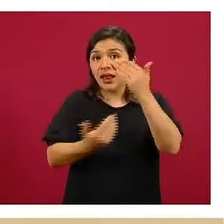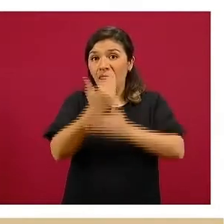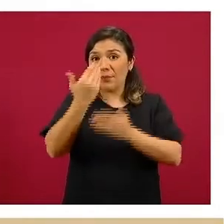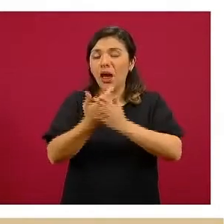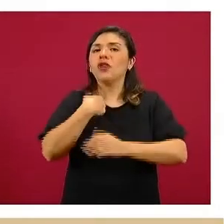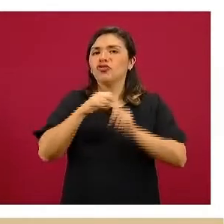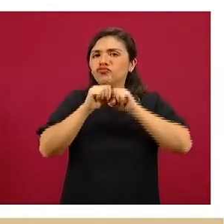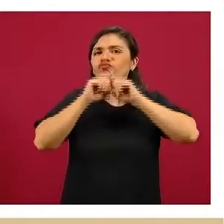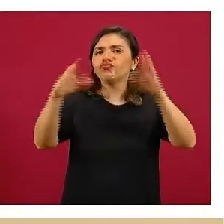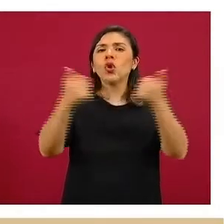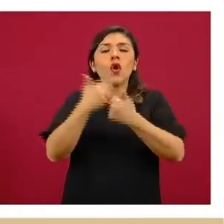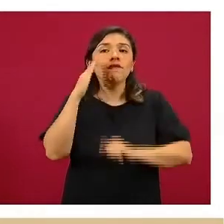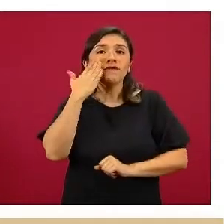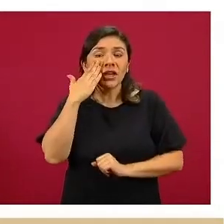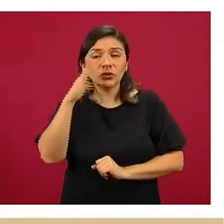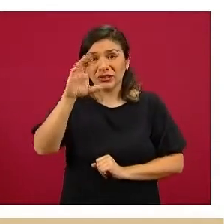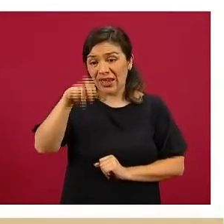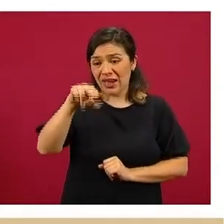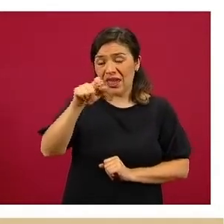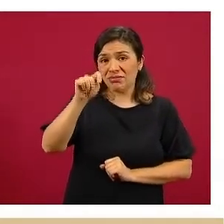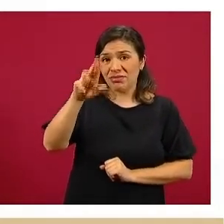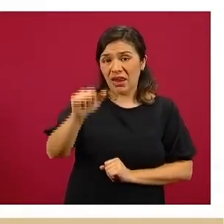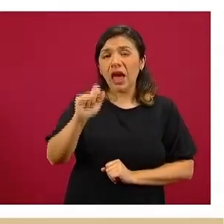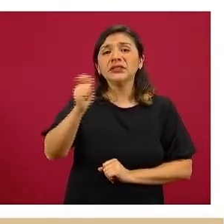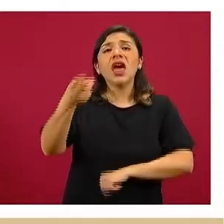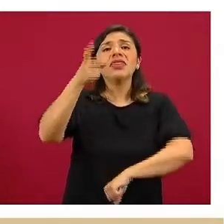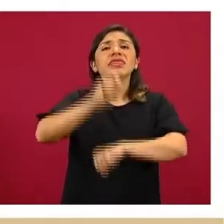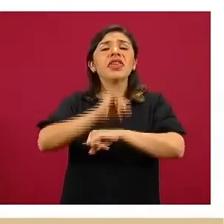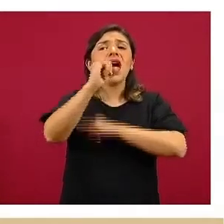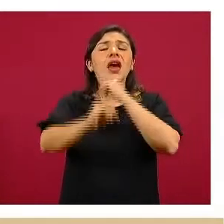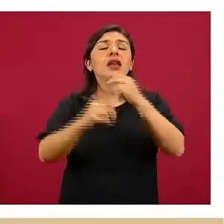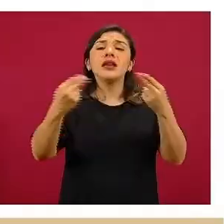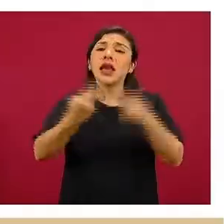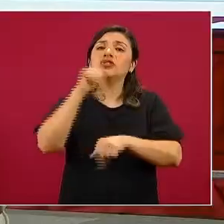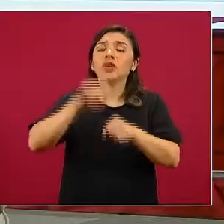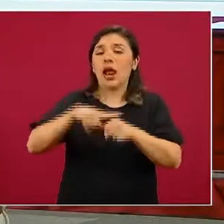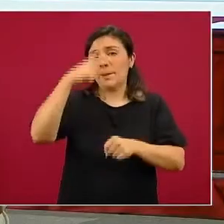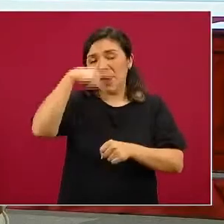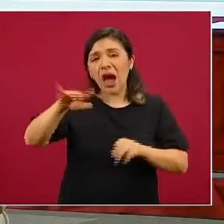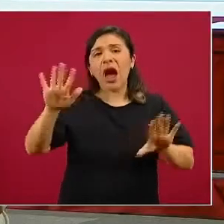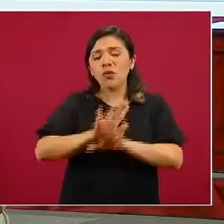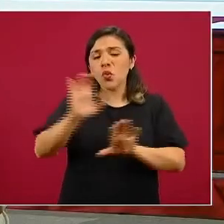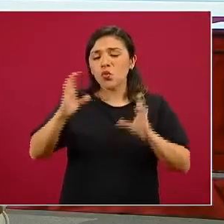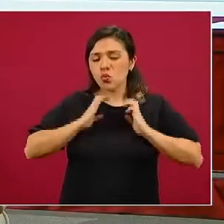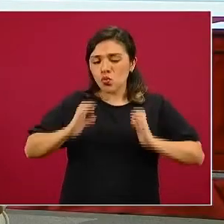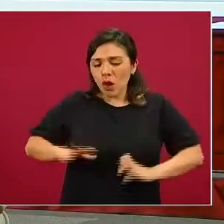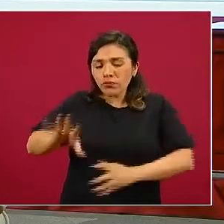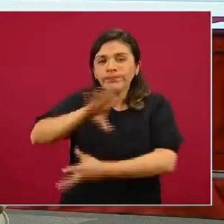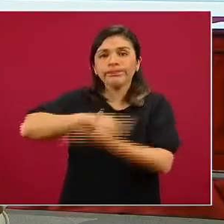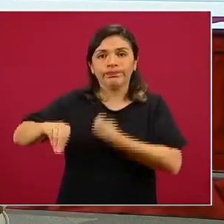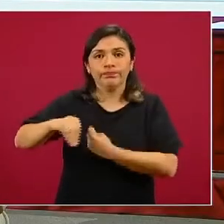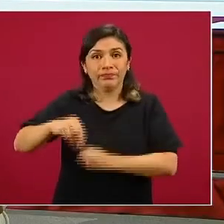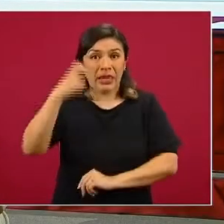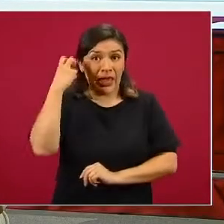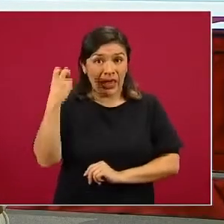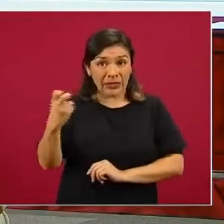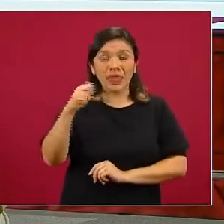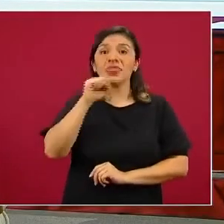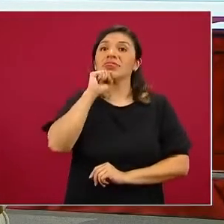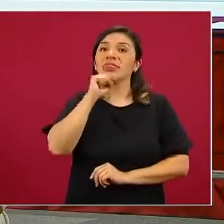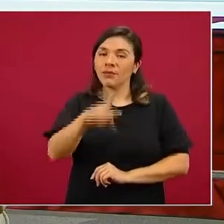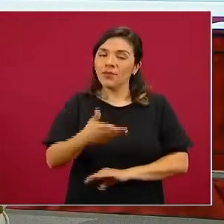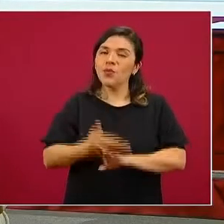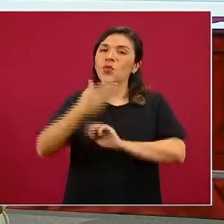a transmitir por Facebook Live, Senatra, el Día Nacional de la Donación y Trasplantes. Esto también es